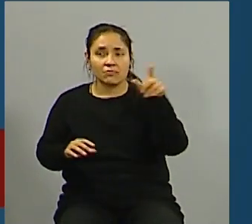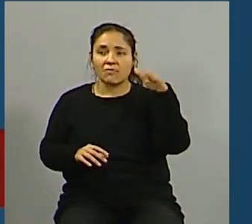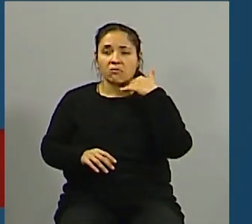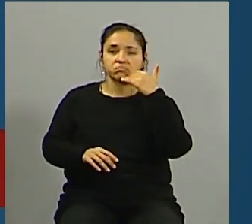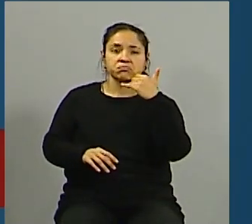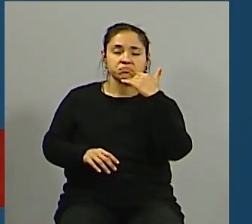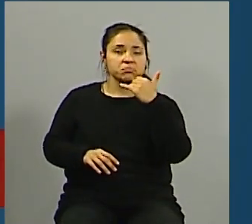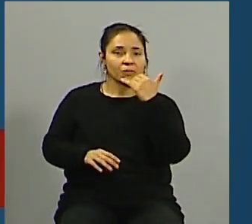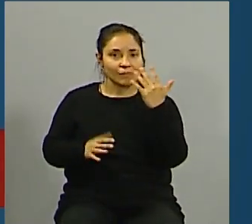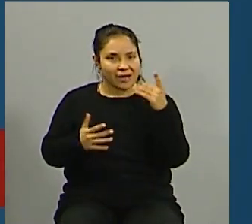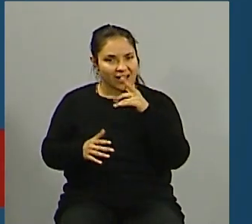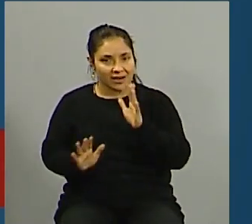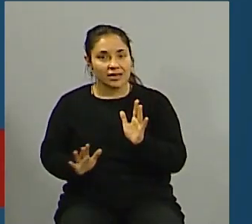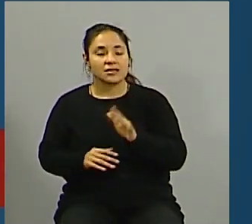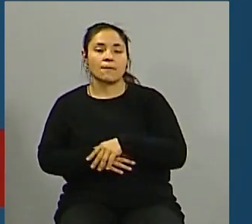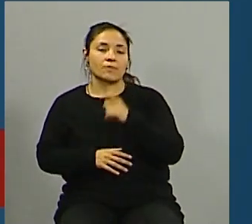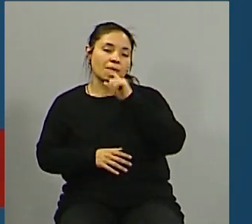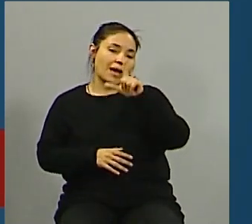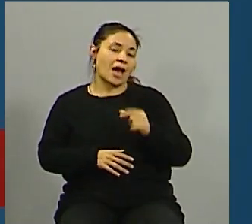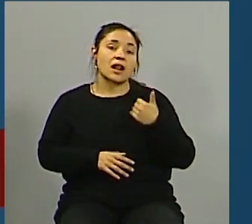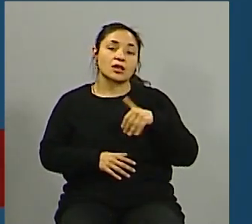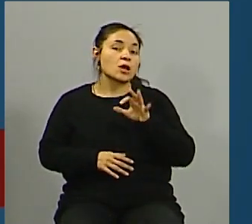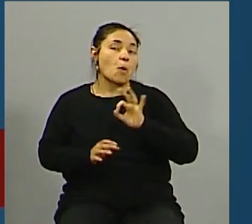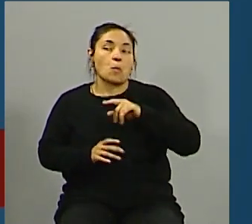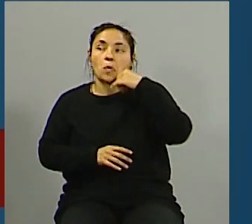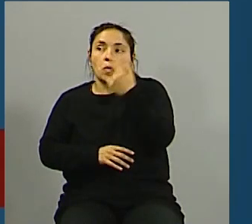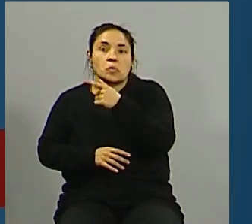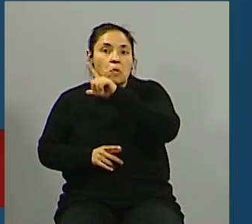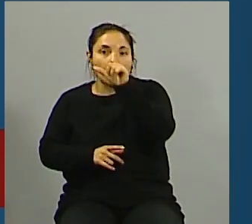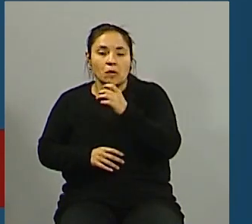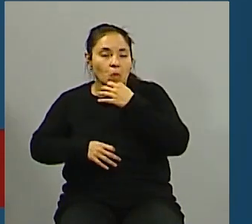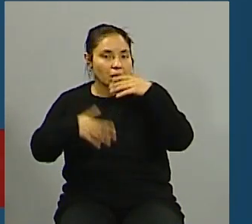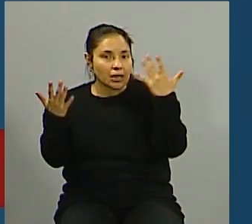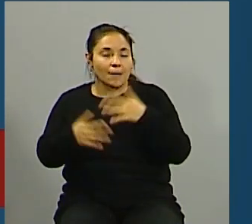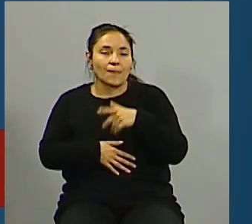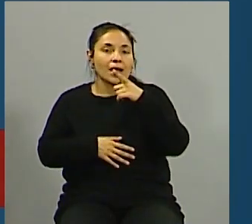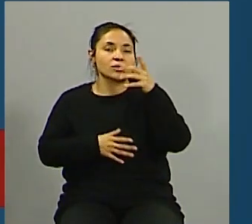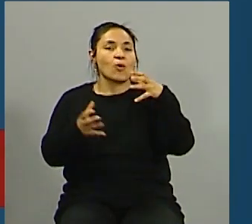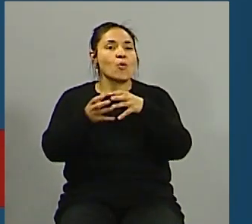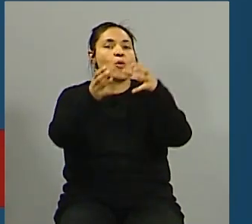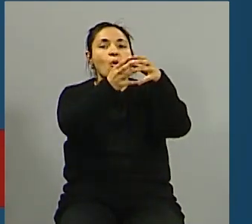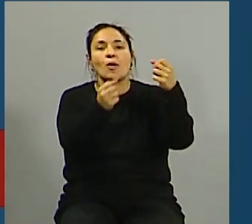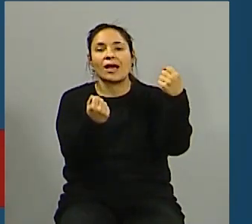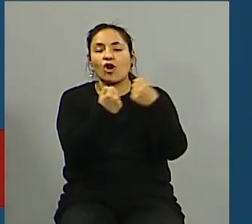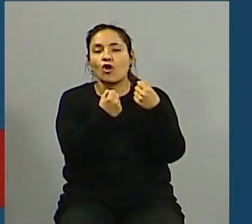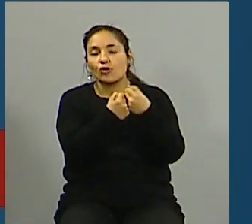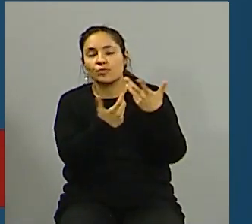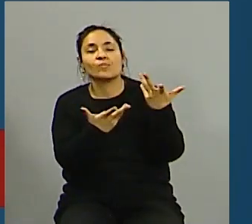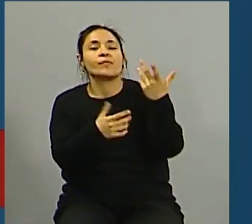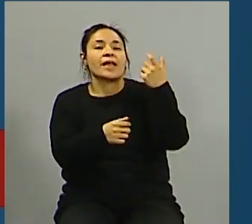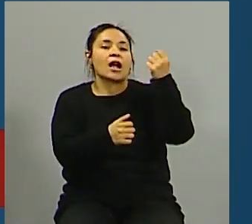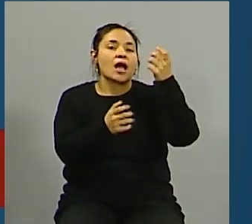ejemplo, Argentina o cualquier otro, cuando se dan este tipo de situaciones, esa complicidad entre grupos económicos y medios que atentan contra